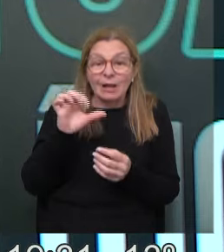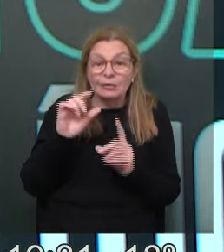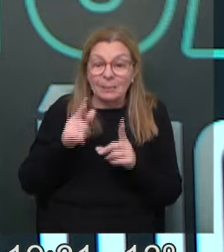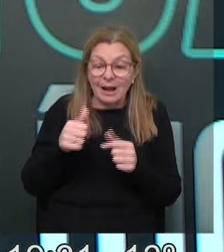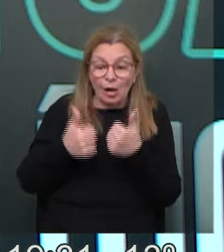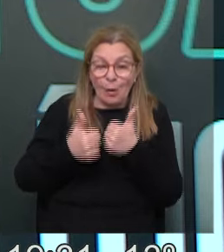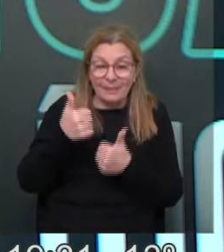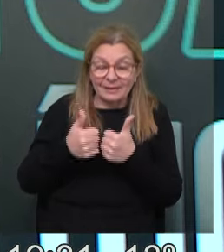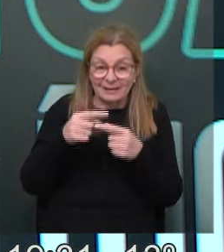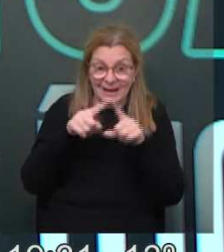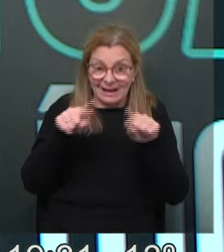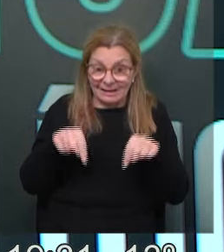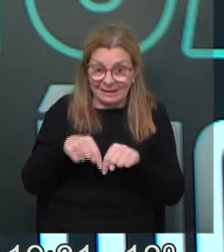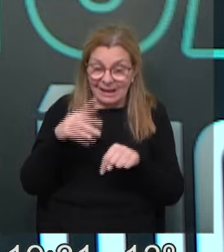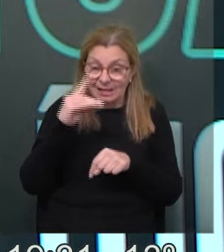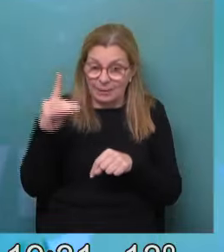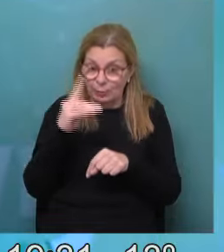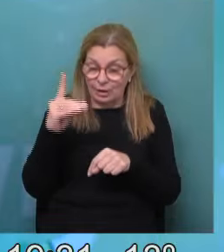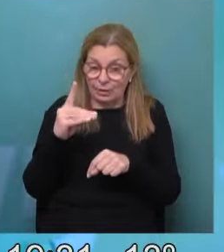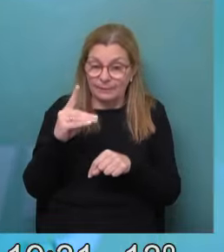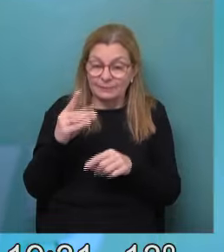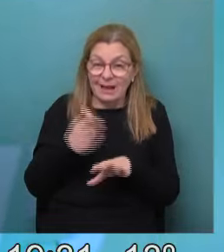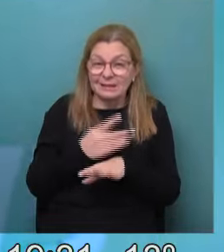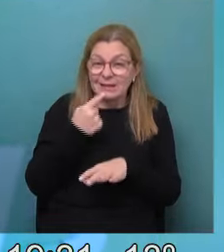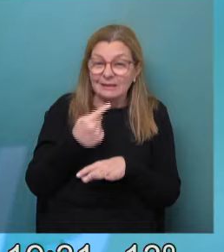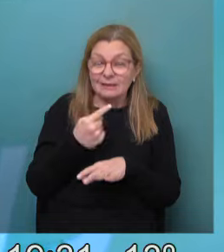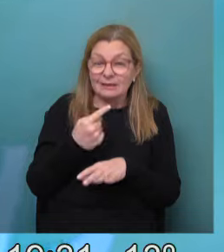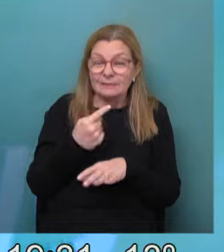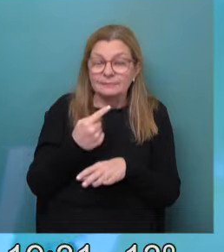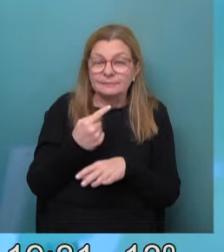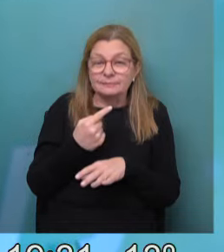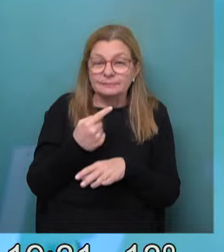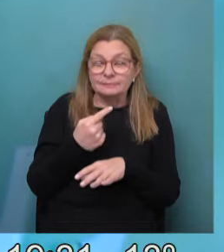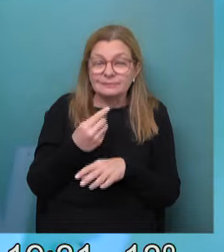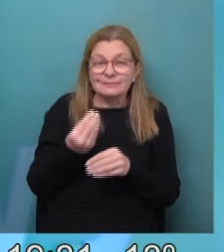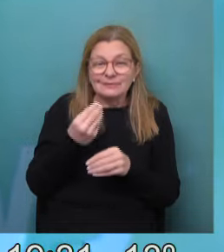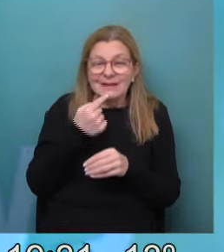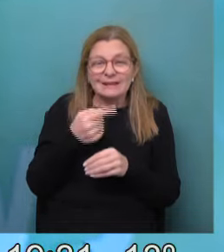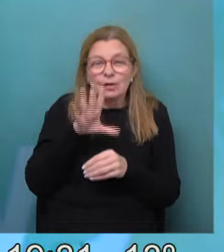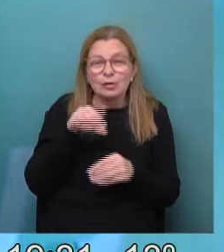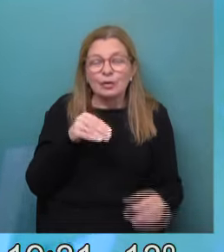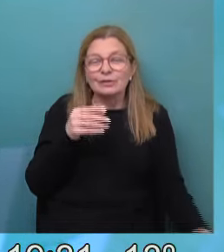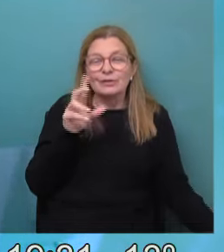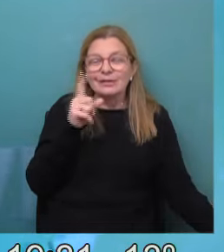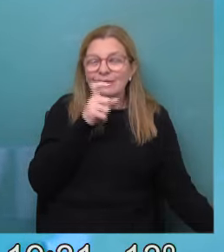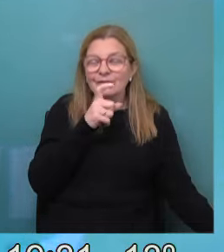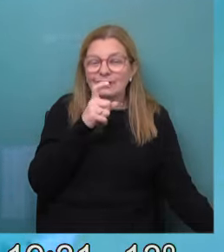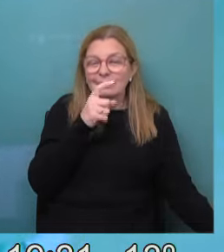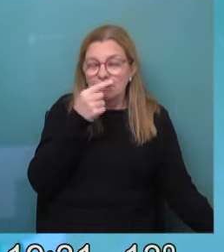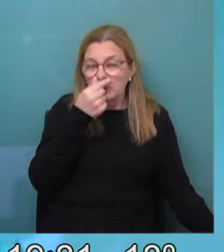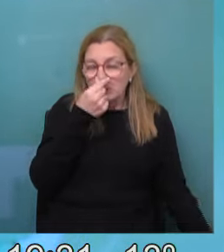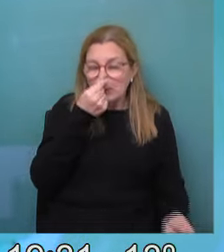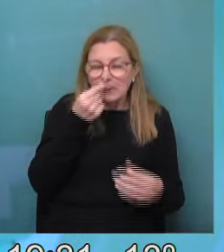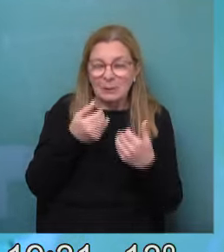Competencia por listas a diputados antes de seguir con el curso de la de la columna Qué dice todo esto estas dificultades que tiene Cabildo a